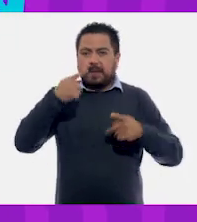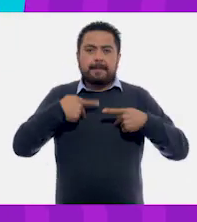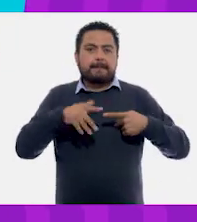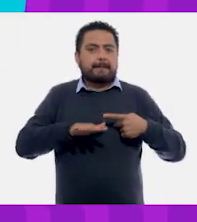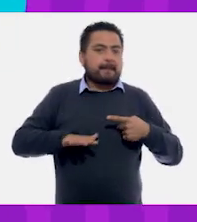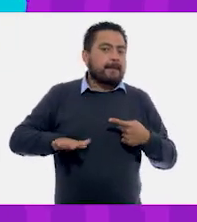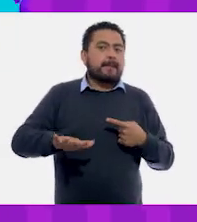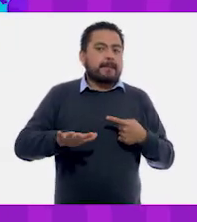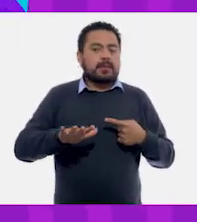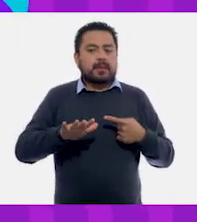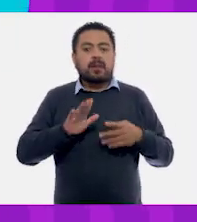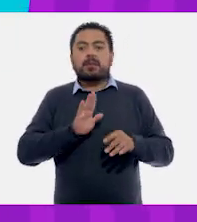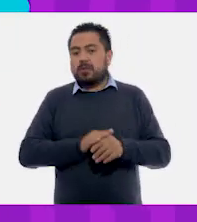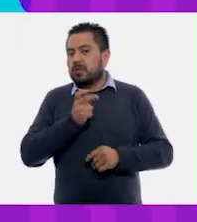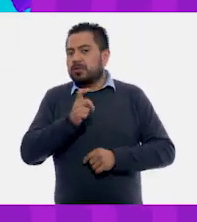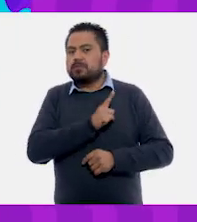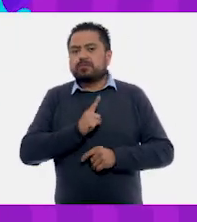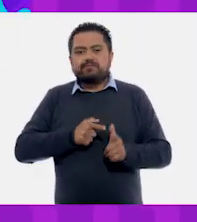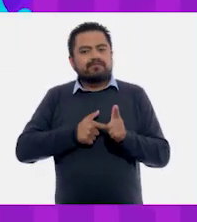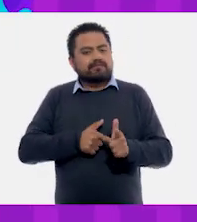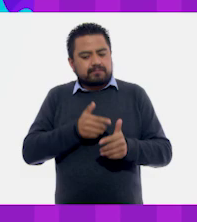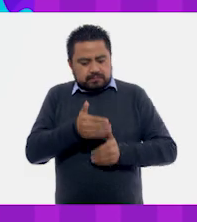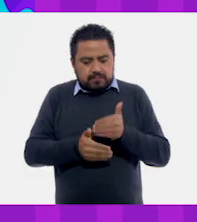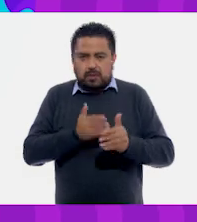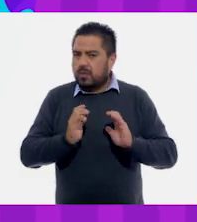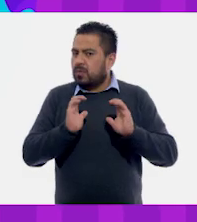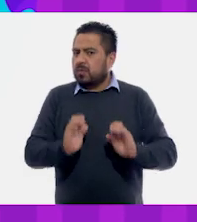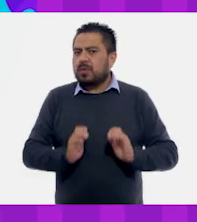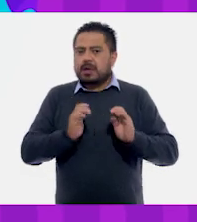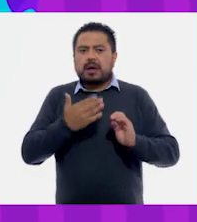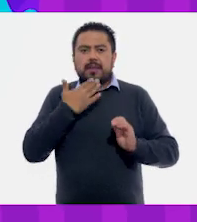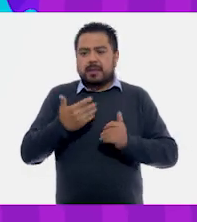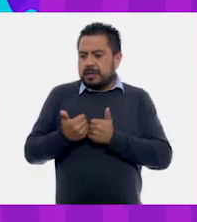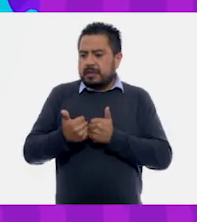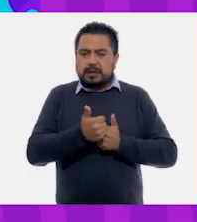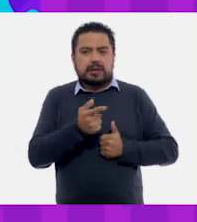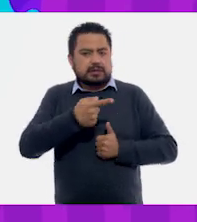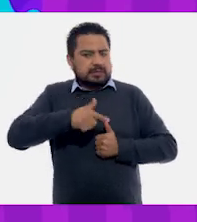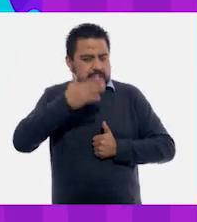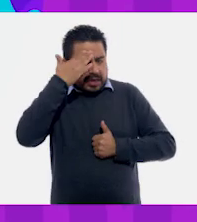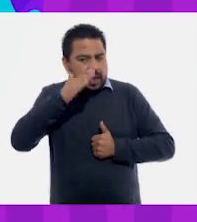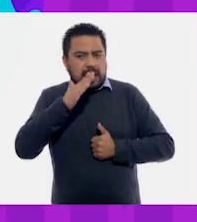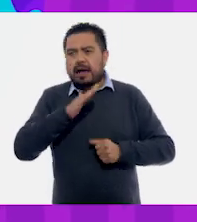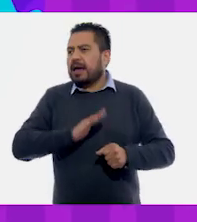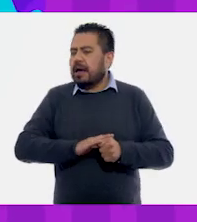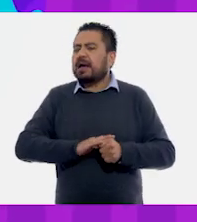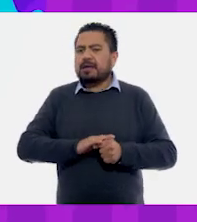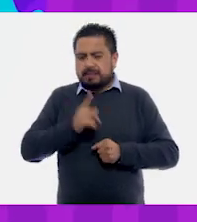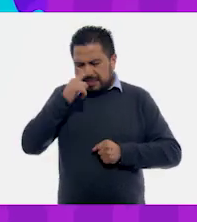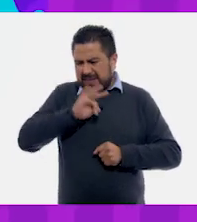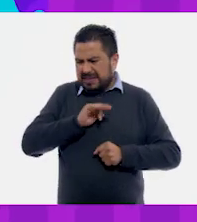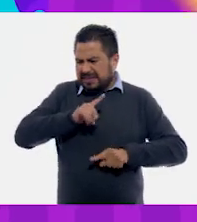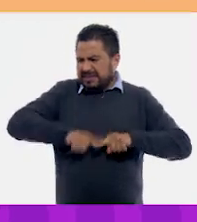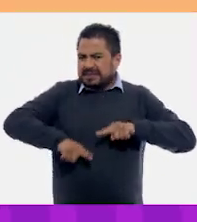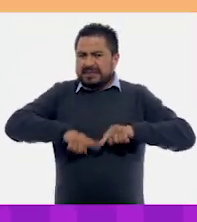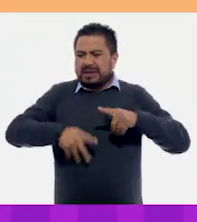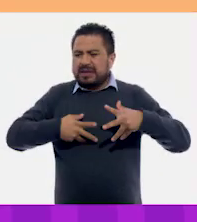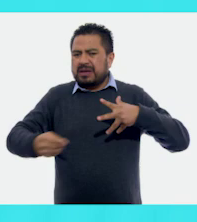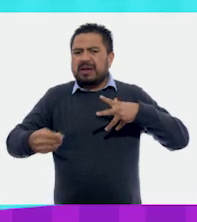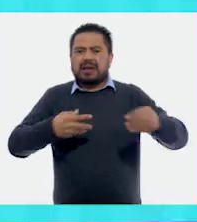personas. Por eso hay que continuar cuidándonos siguiendo las buenas prácticas que ya todos conocemos para evitar contagiarnos.